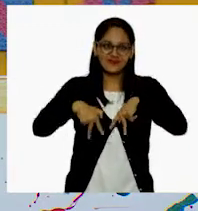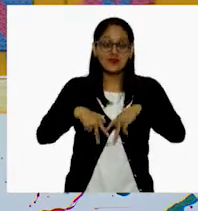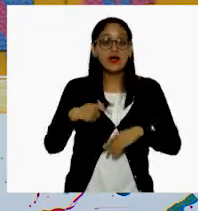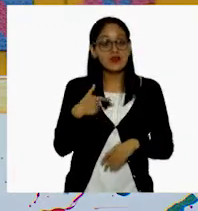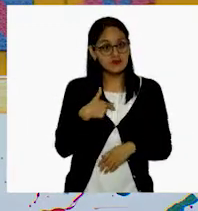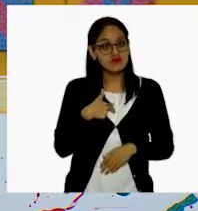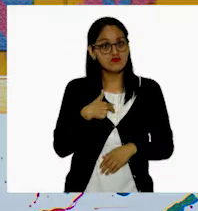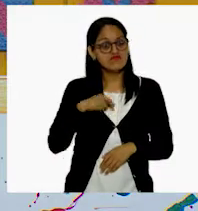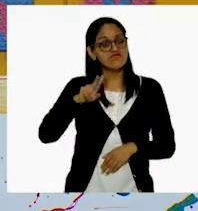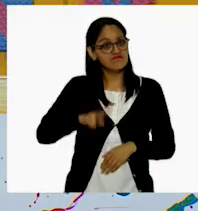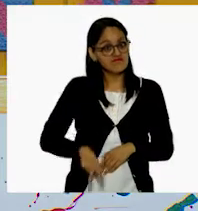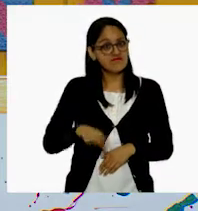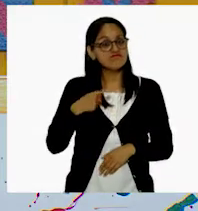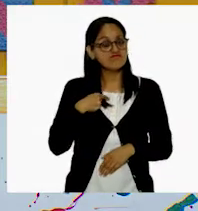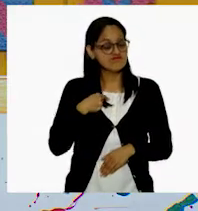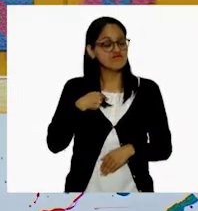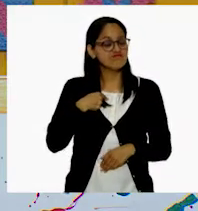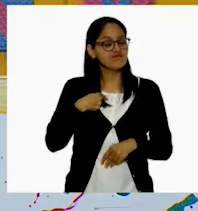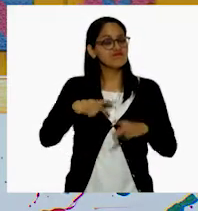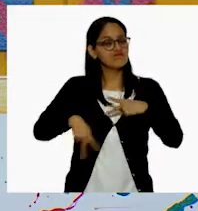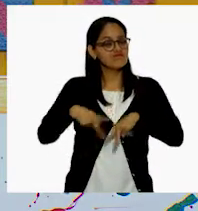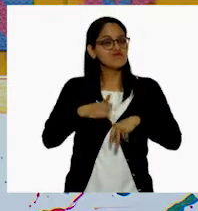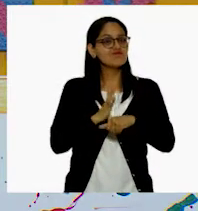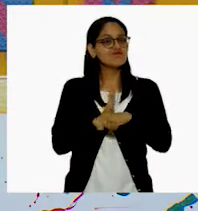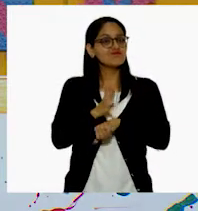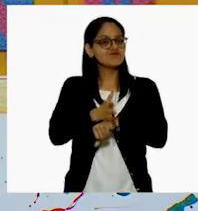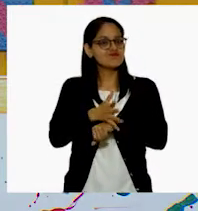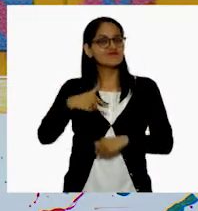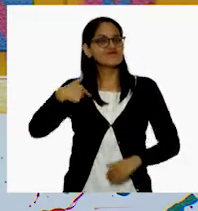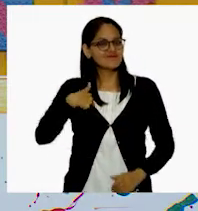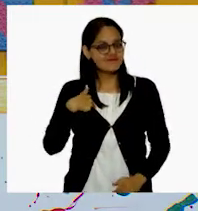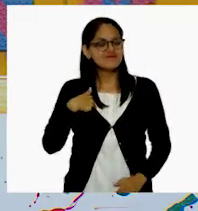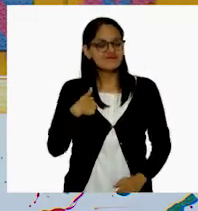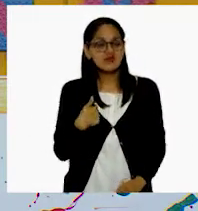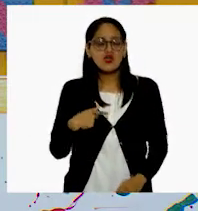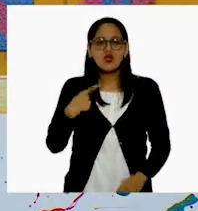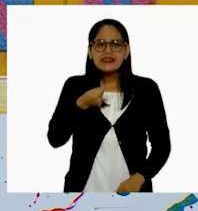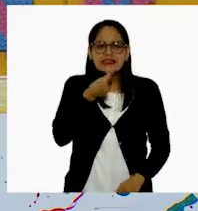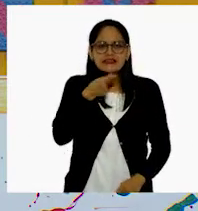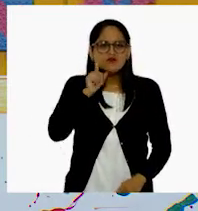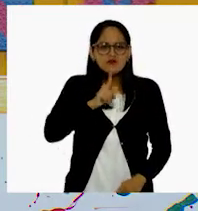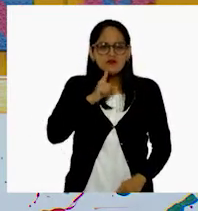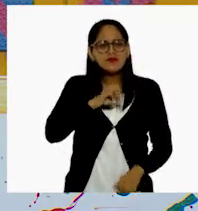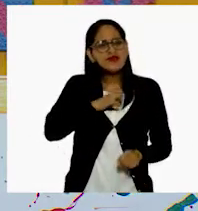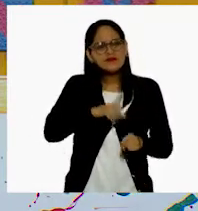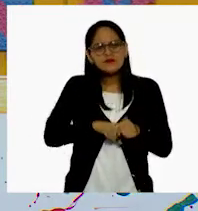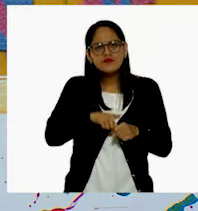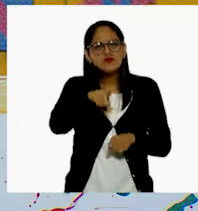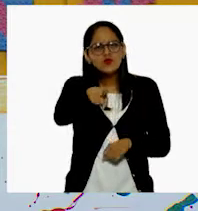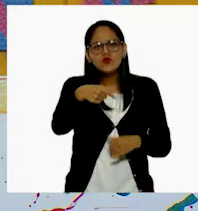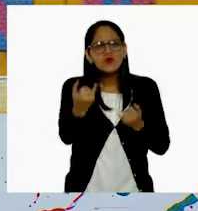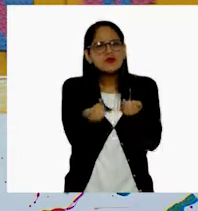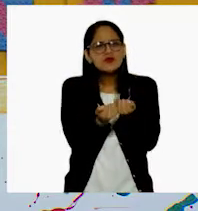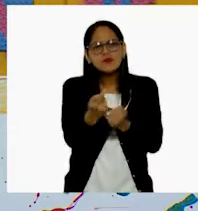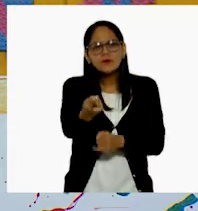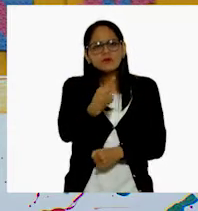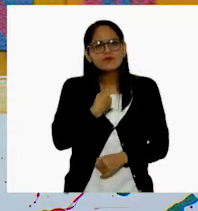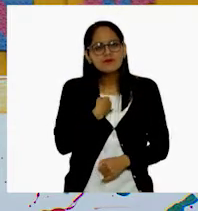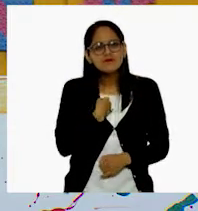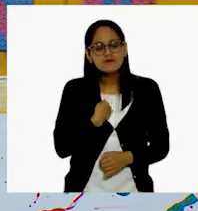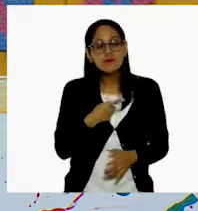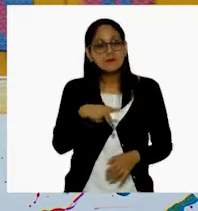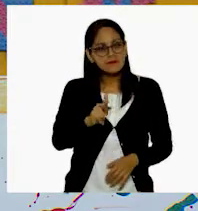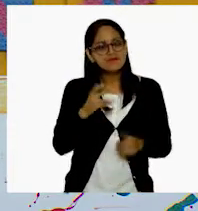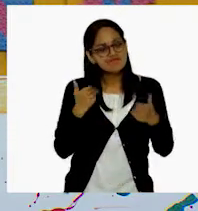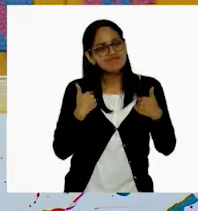hecho, soy una gran portera. Soy una niña tan especial como tú. Ay, entiendo